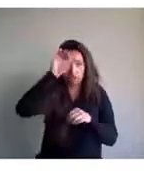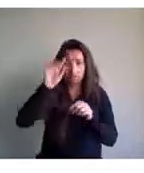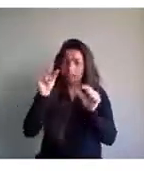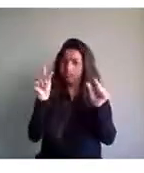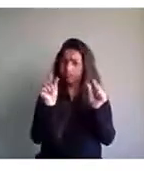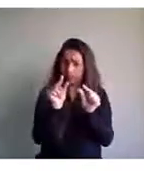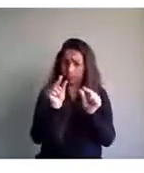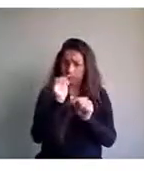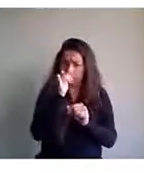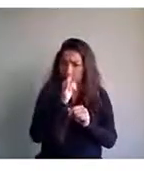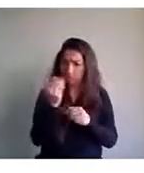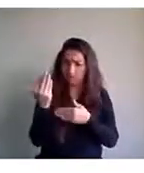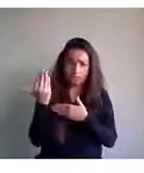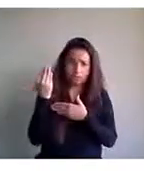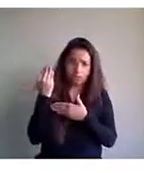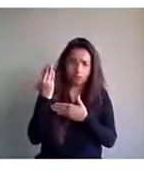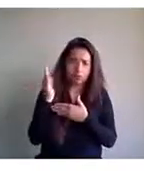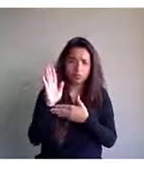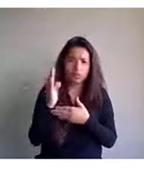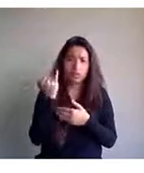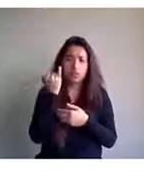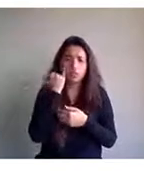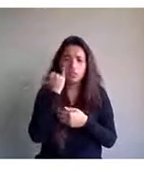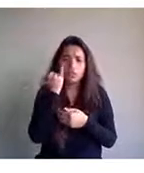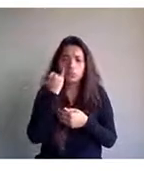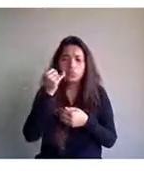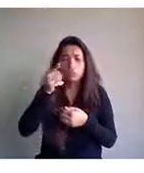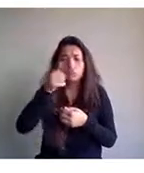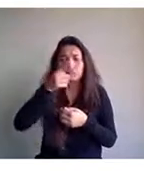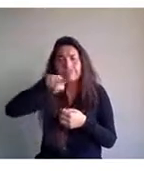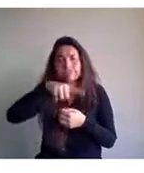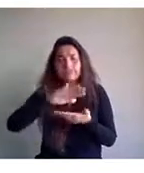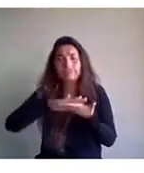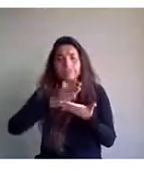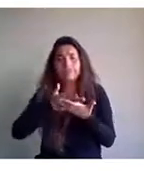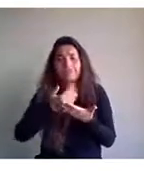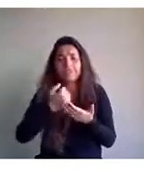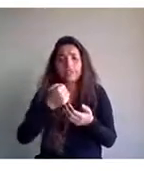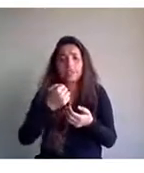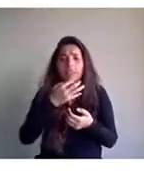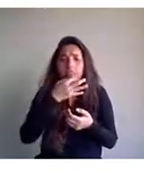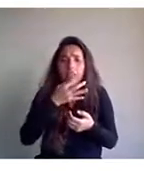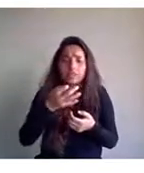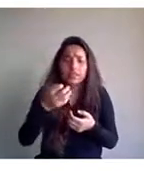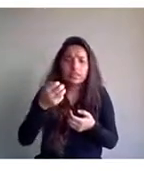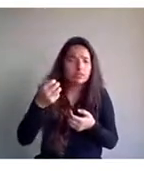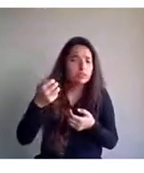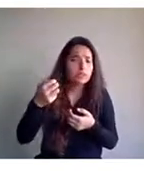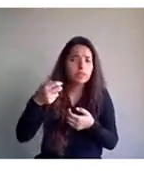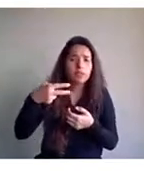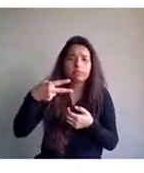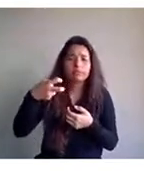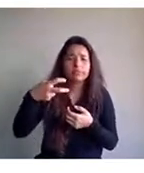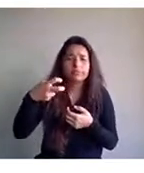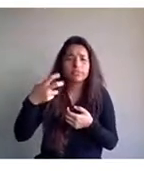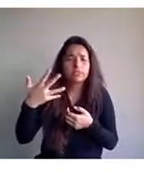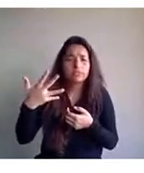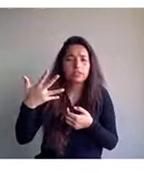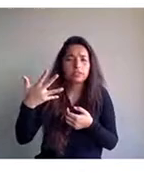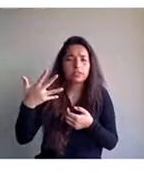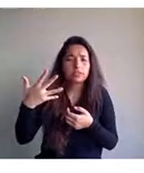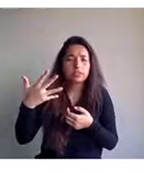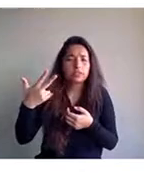del instituto de la general de salud se han reportado maridos 205 casos por firmados en kobe 19 en